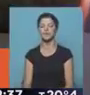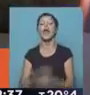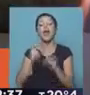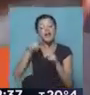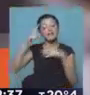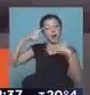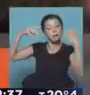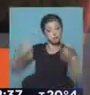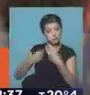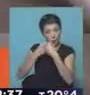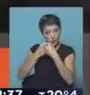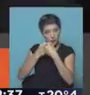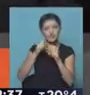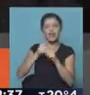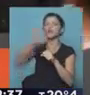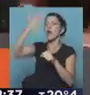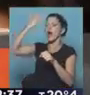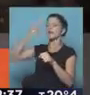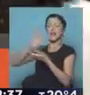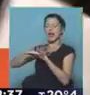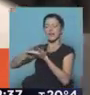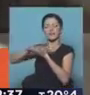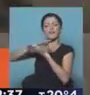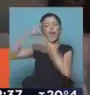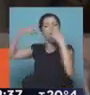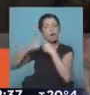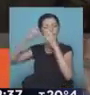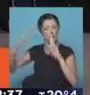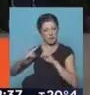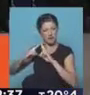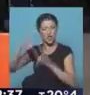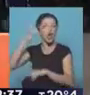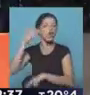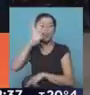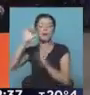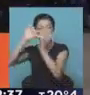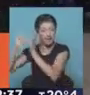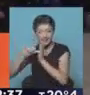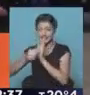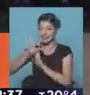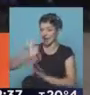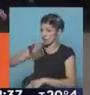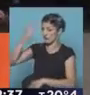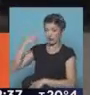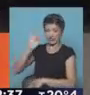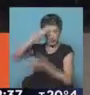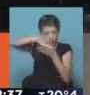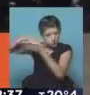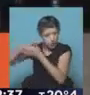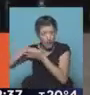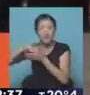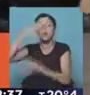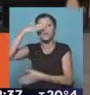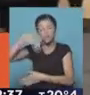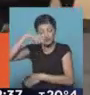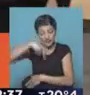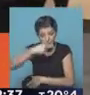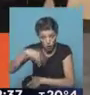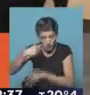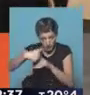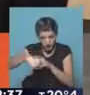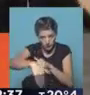sentadas por el Acuerdo de París, firmado por más de 190 países en diciembre pasado y que a inicios de noviembre entrará